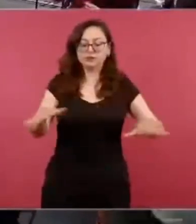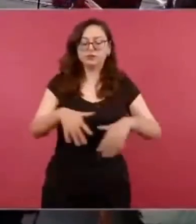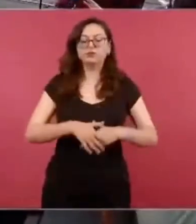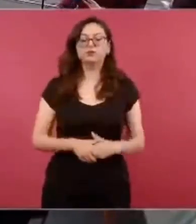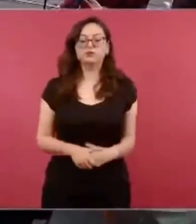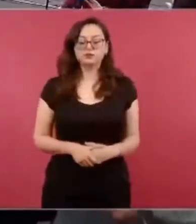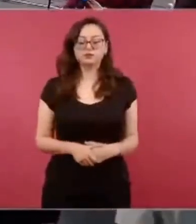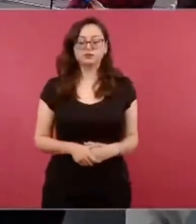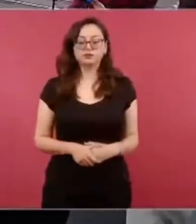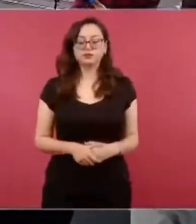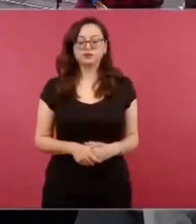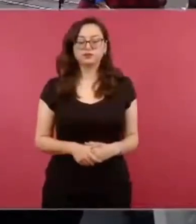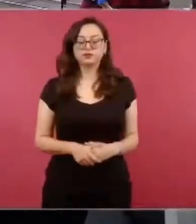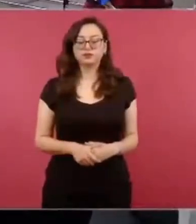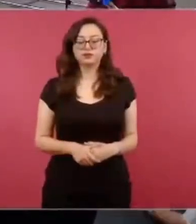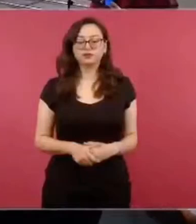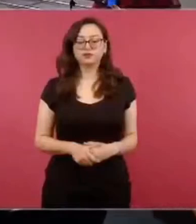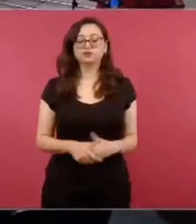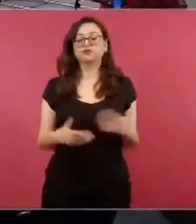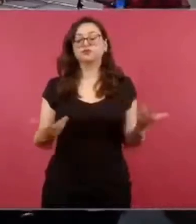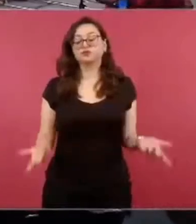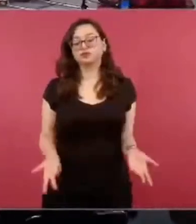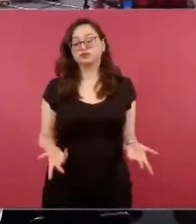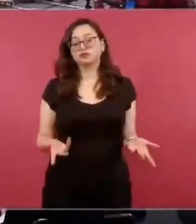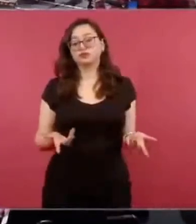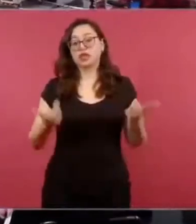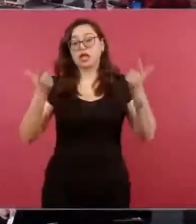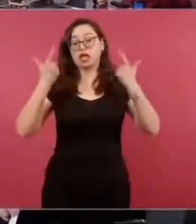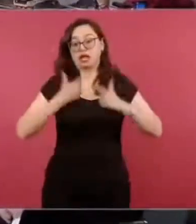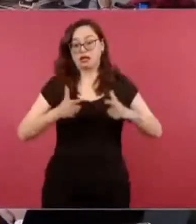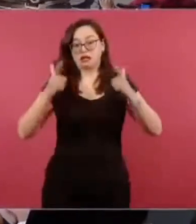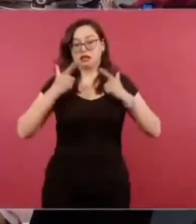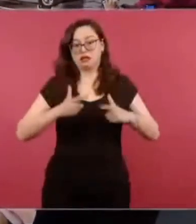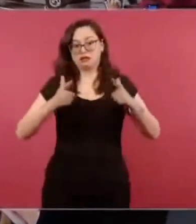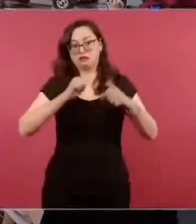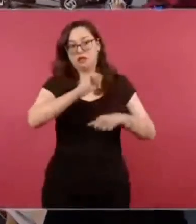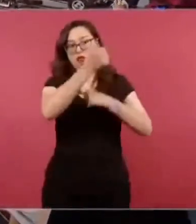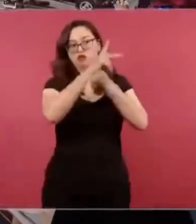Procedimiento para la acreditación de agentes extranjeros en México.